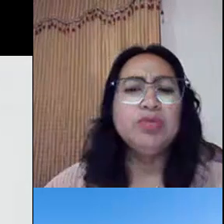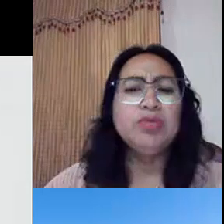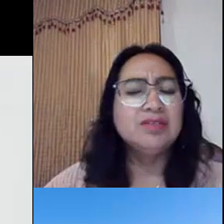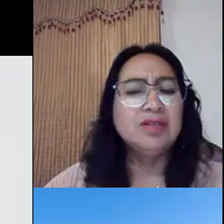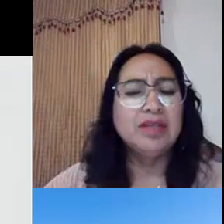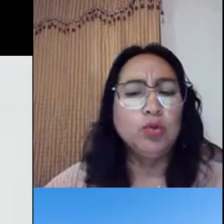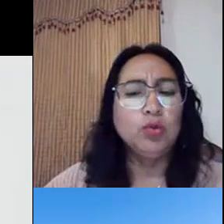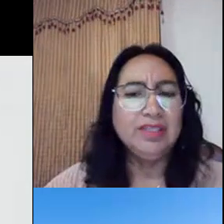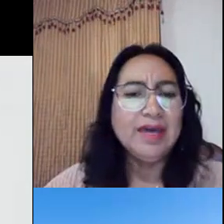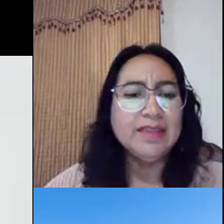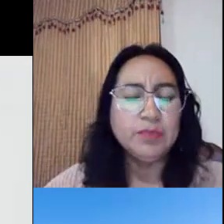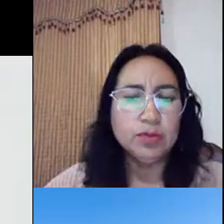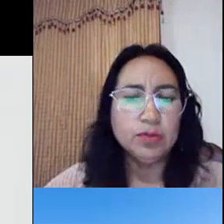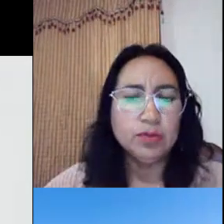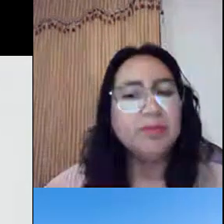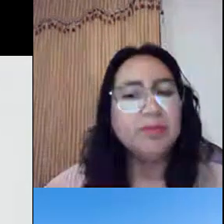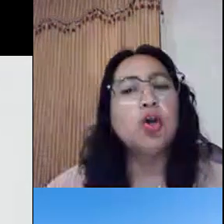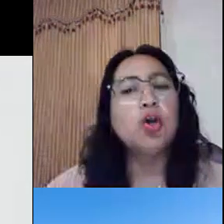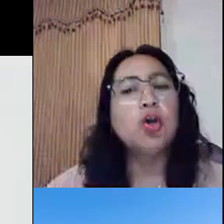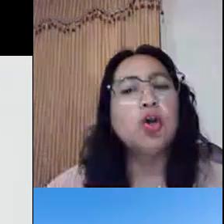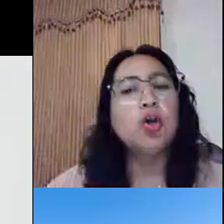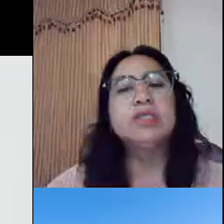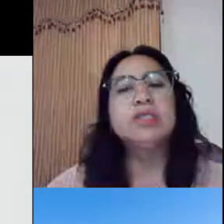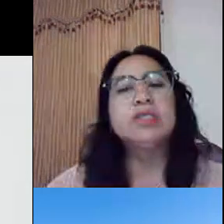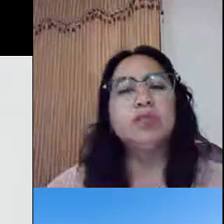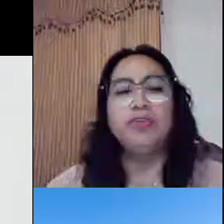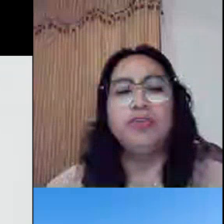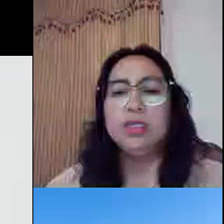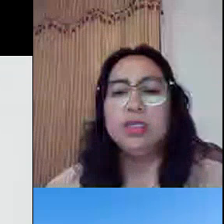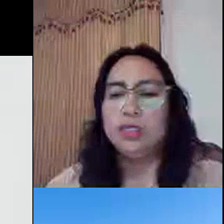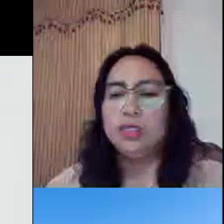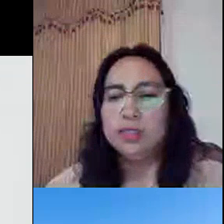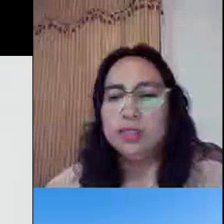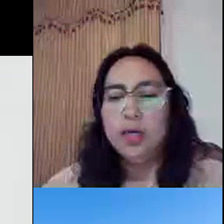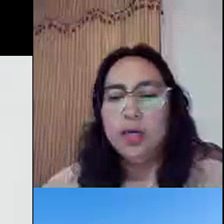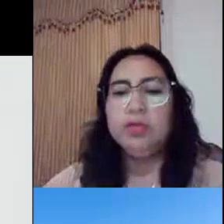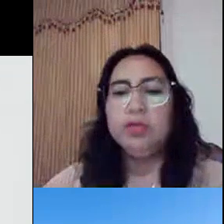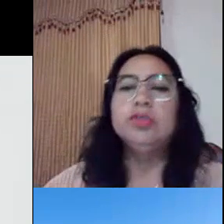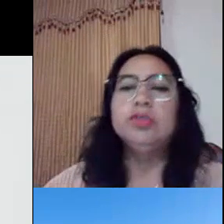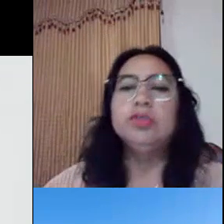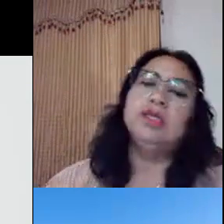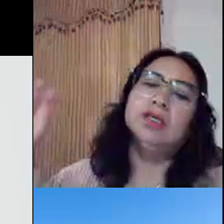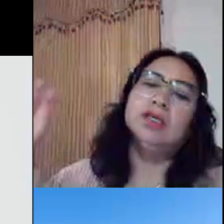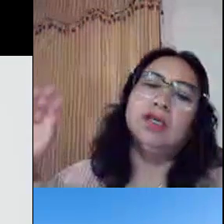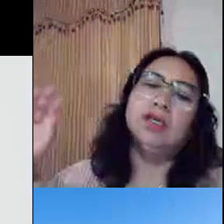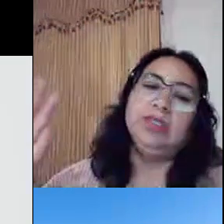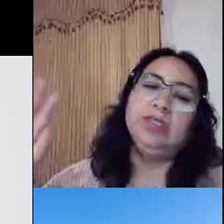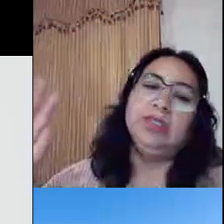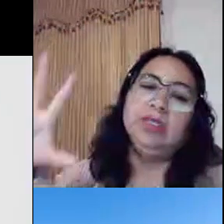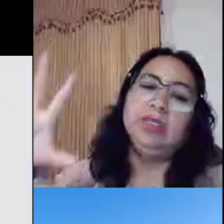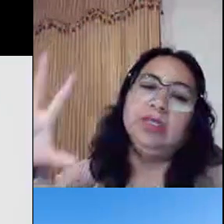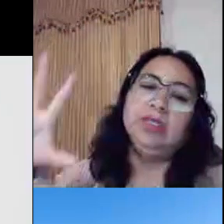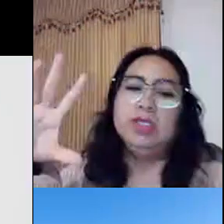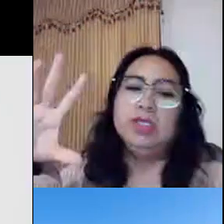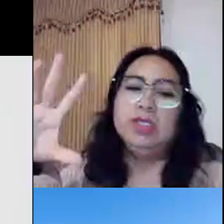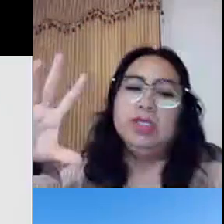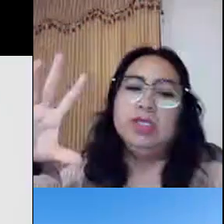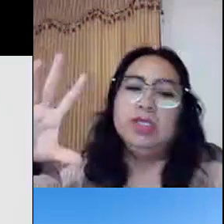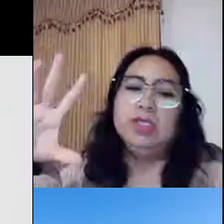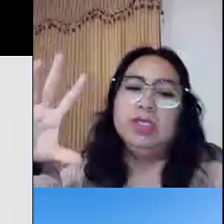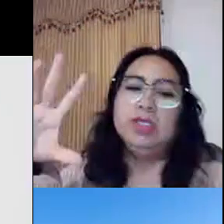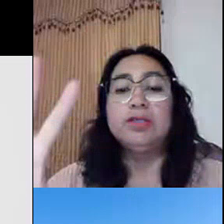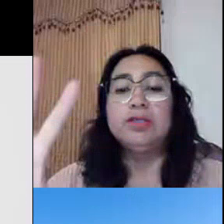va a utilizar unidades para que usted vea cómo se simplifican las unidades. Porque algunos tienen, al final, la velocidad